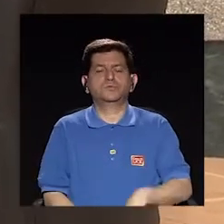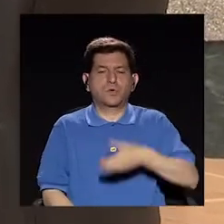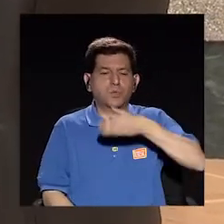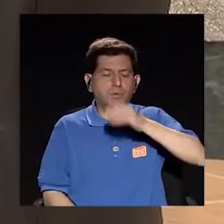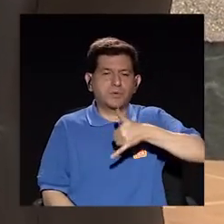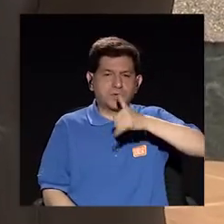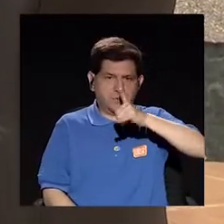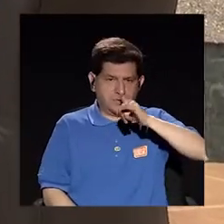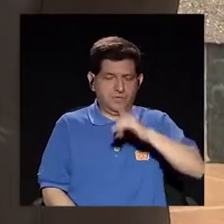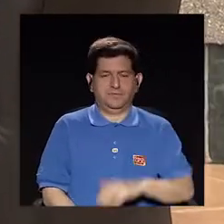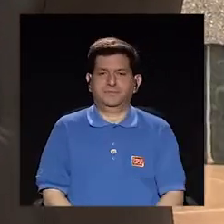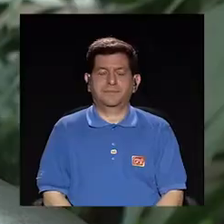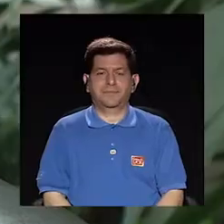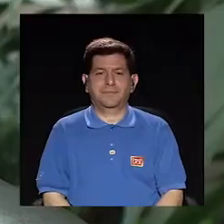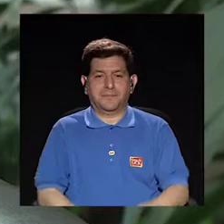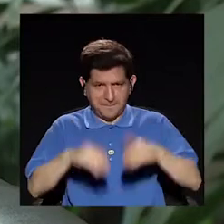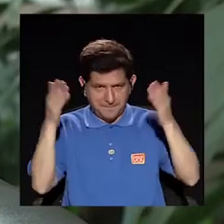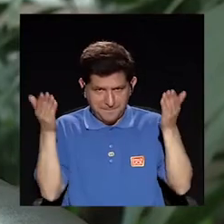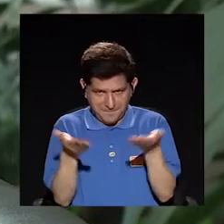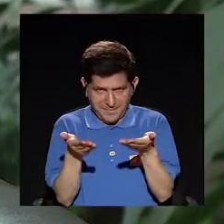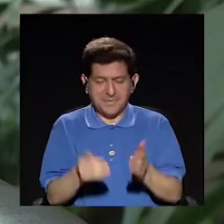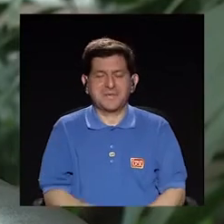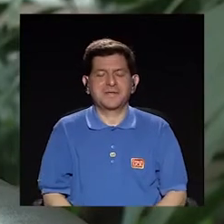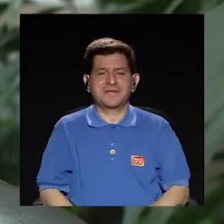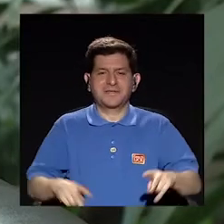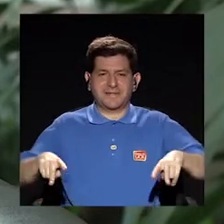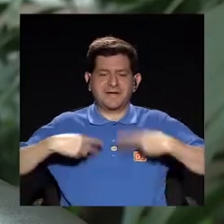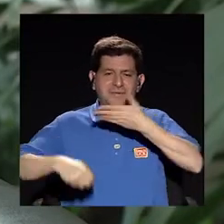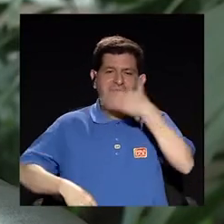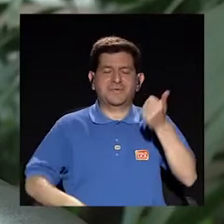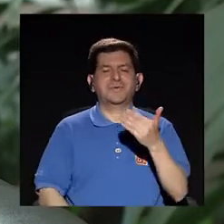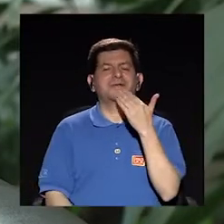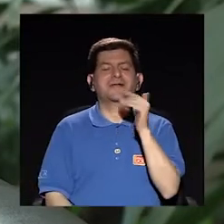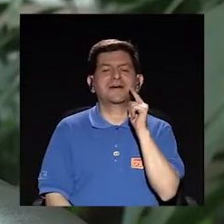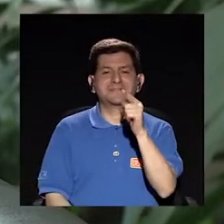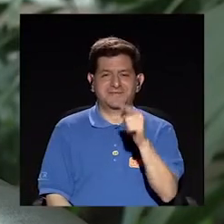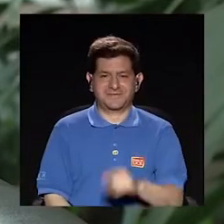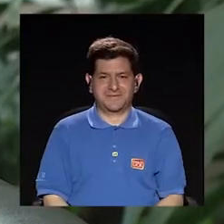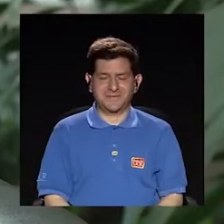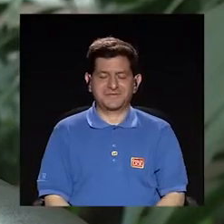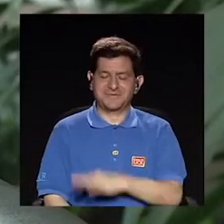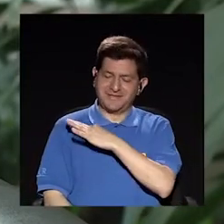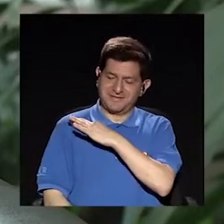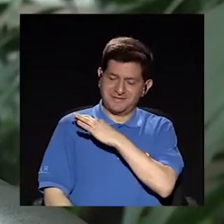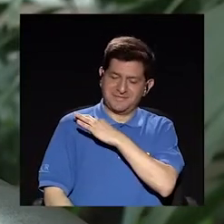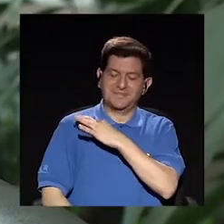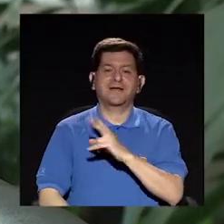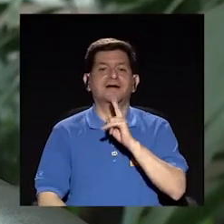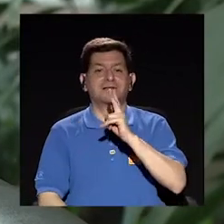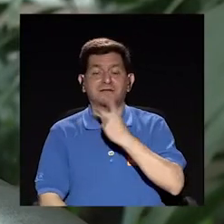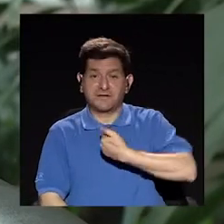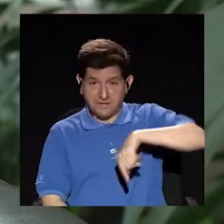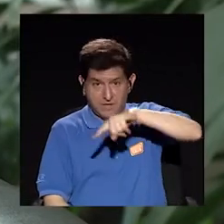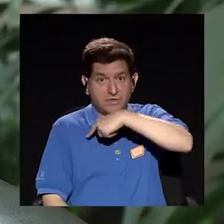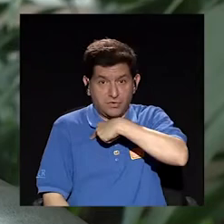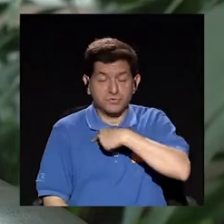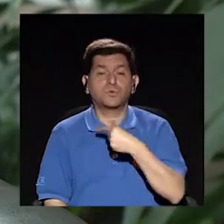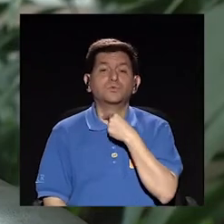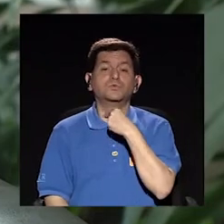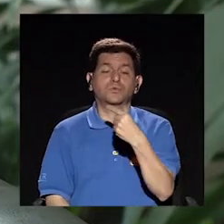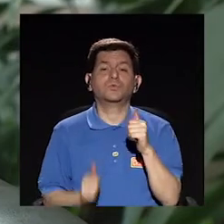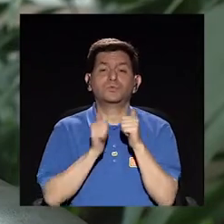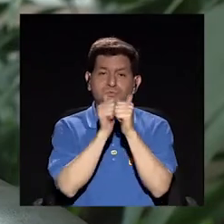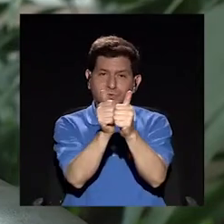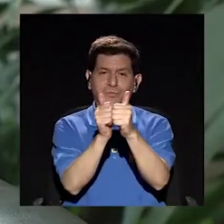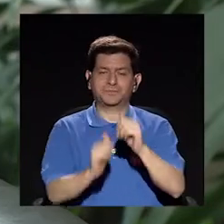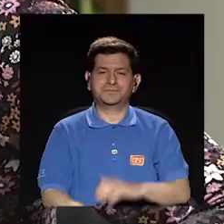de bebidas alcohólicas. Bienvenida a Vivir Mejor, Carla. Muchísimas gracias a ustedes por la invitación. Realmente para nosotros es un